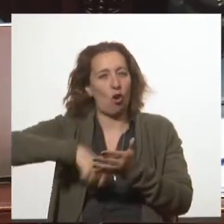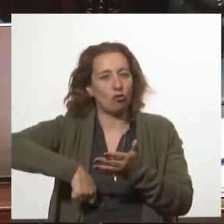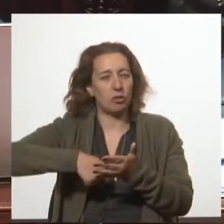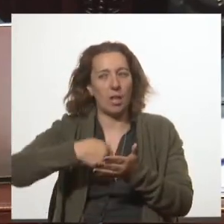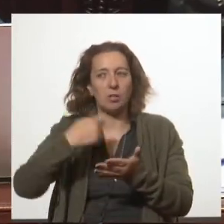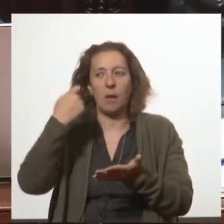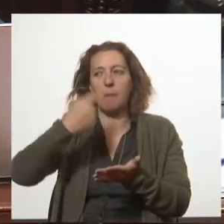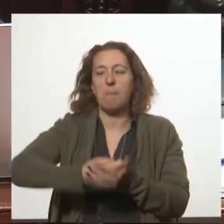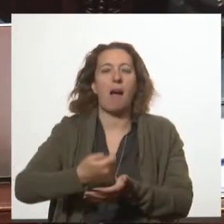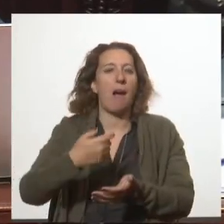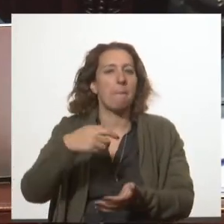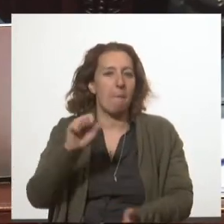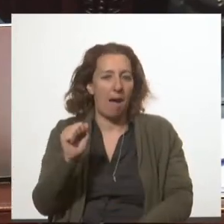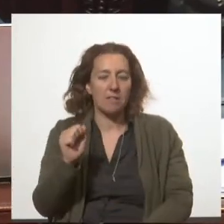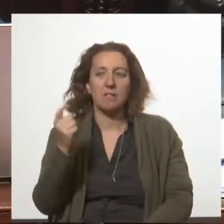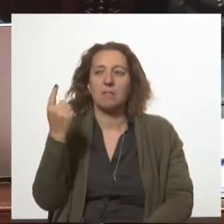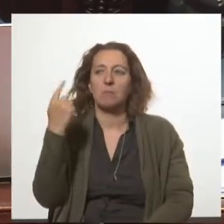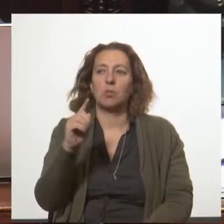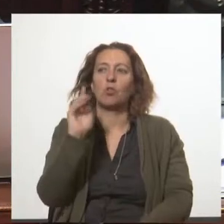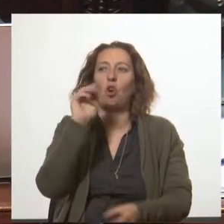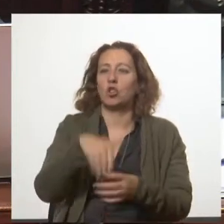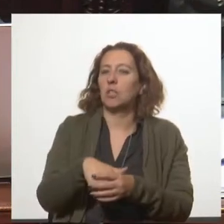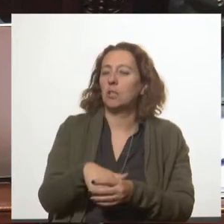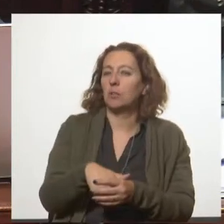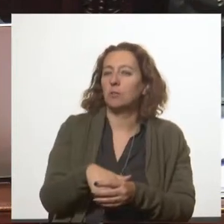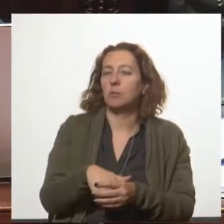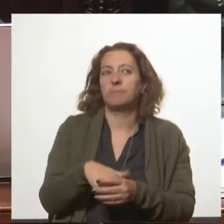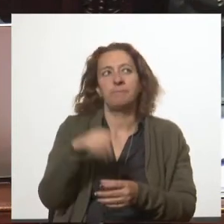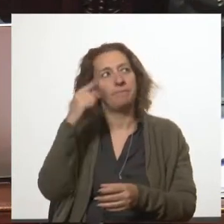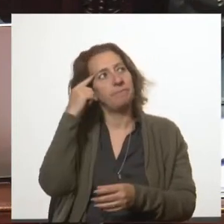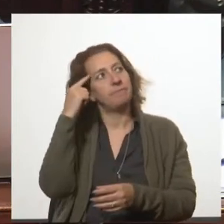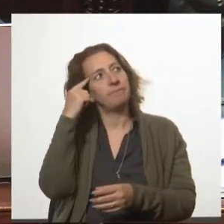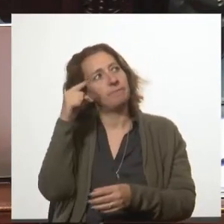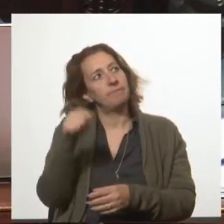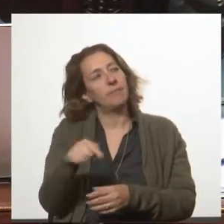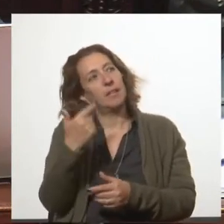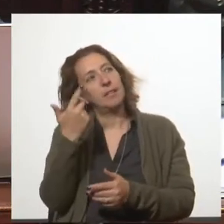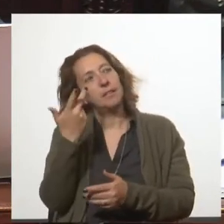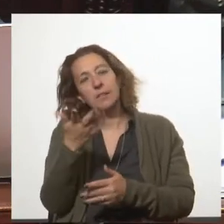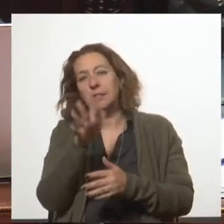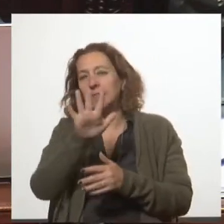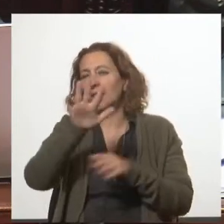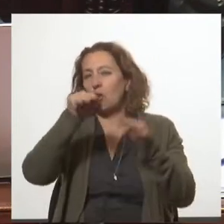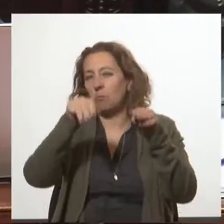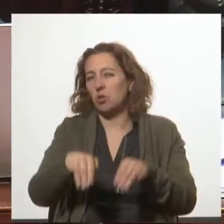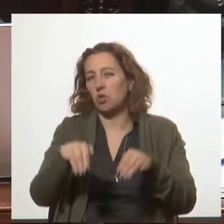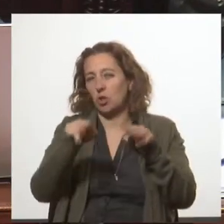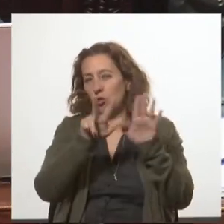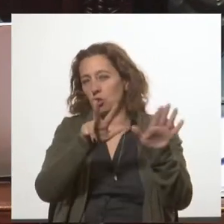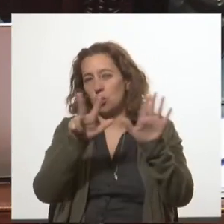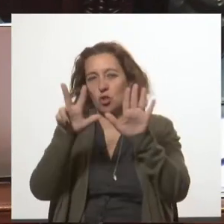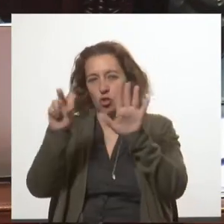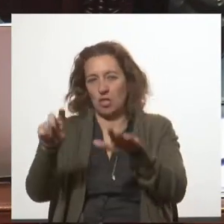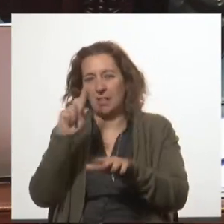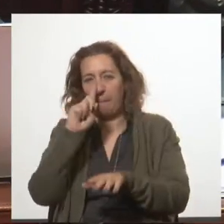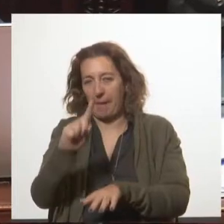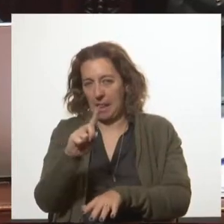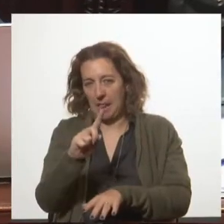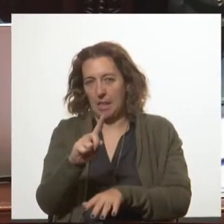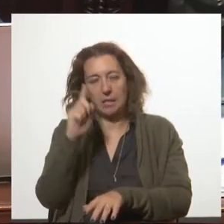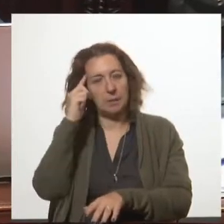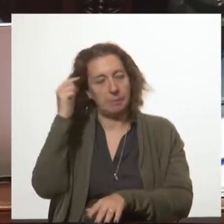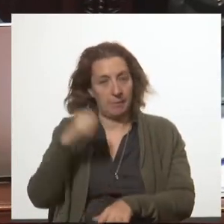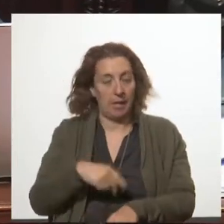y van a pagar más por estos contenidos y se estimaba esa cifra en cerca de 5 millones 880 mil creo en el plan de